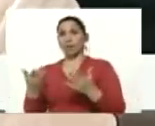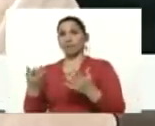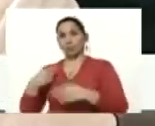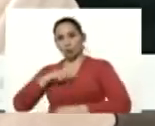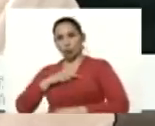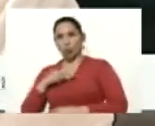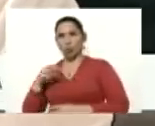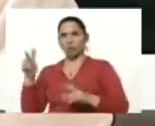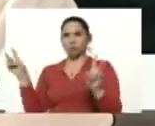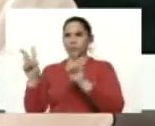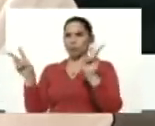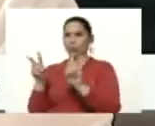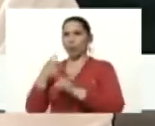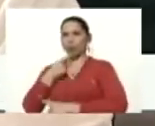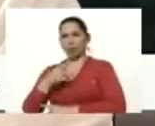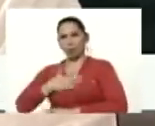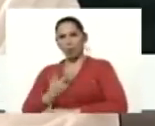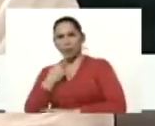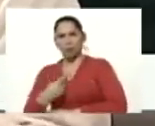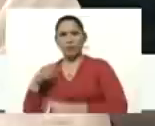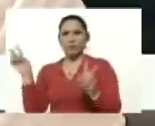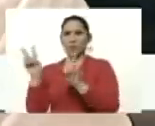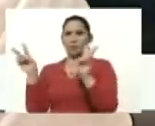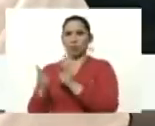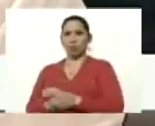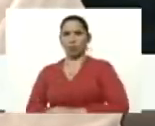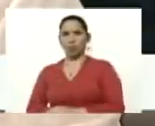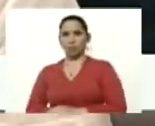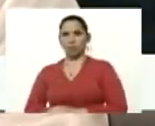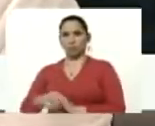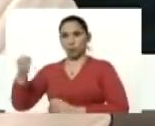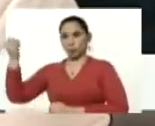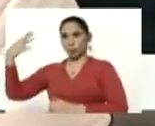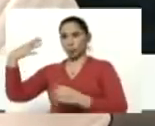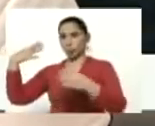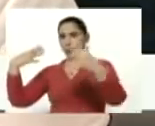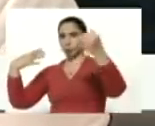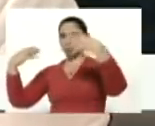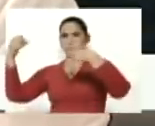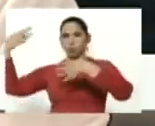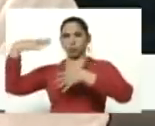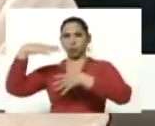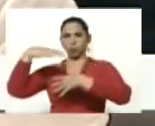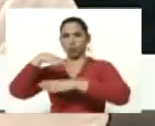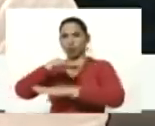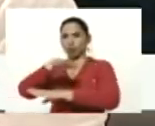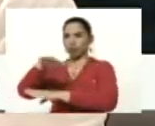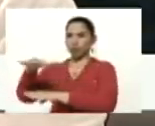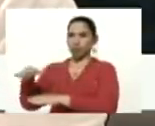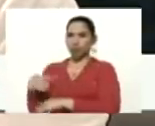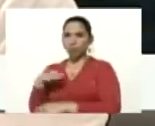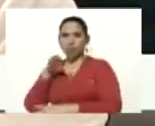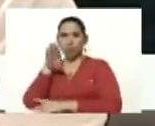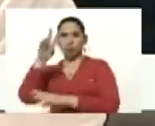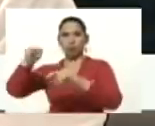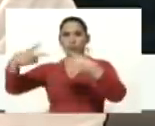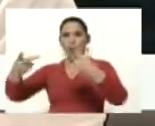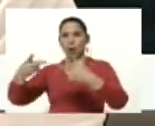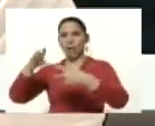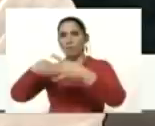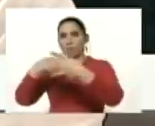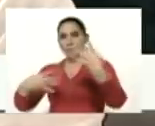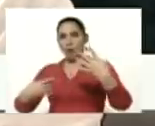que es una victoria que alumbra el horizonte futuro de lo que va a ser el nuevo esquema de distribución